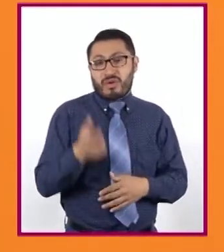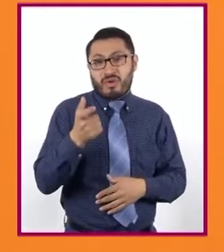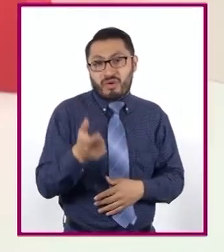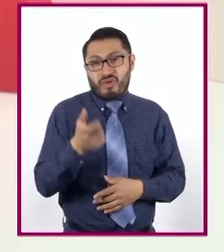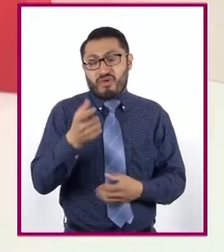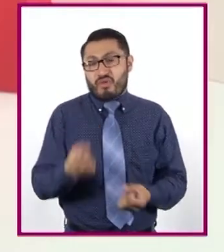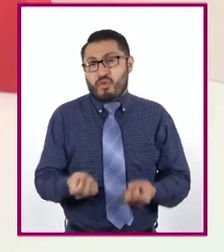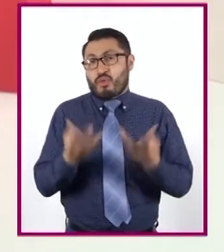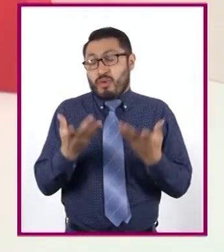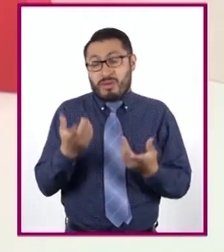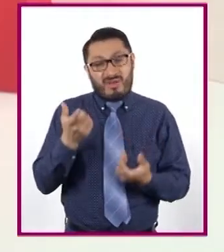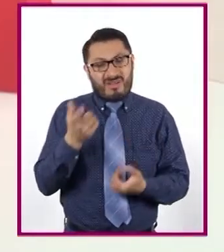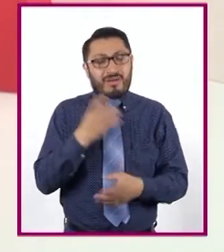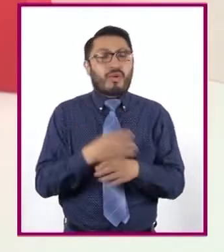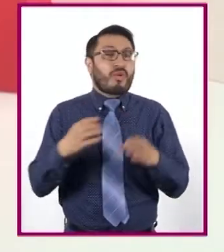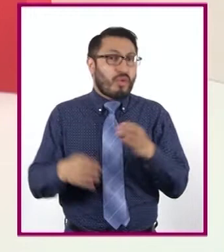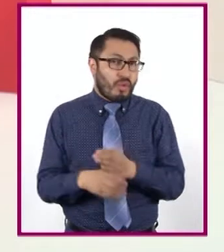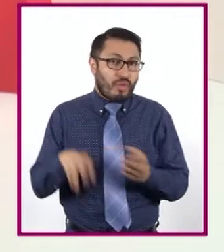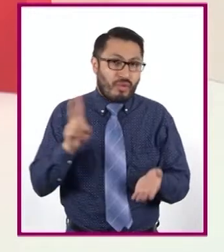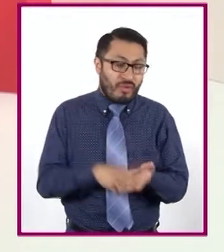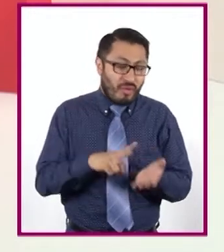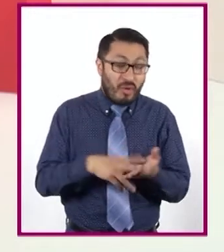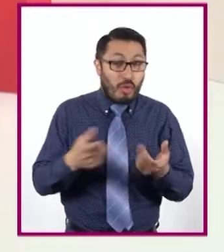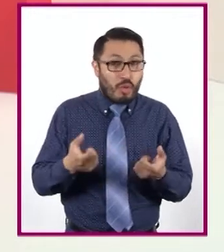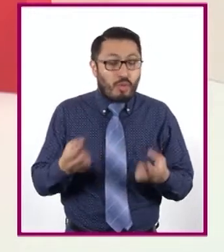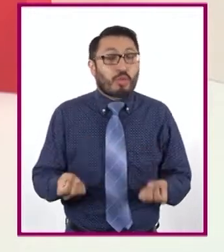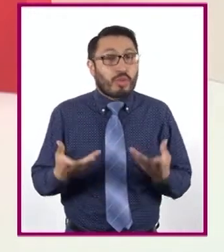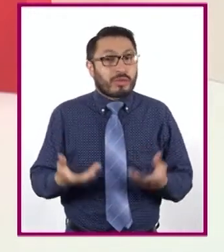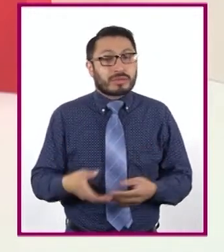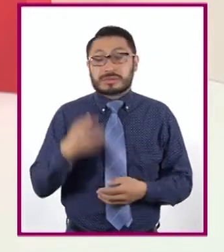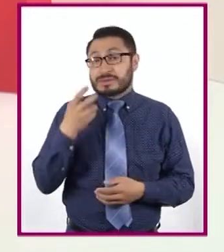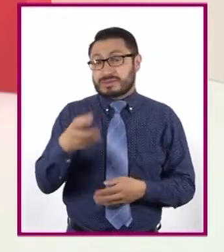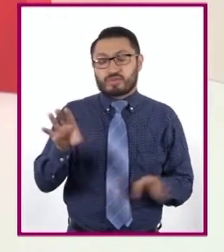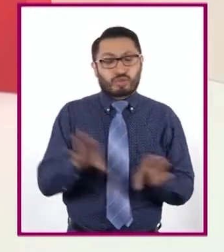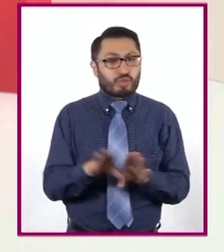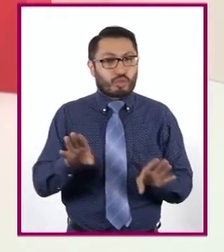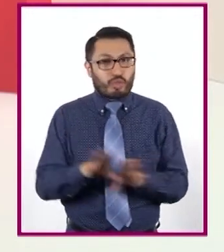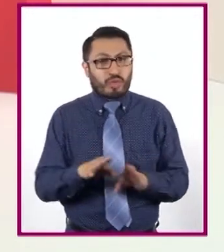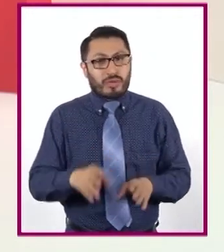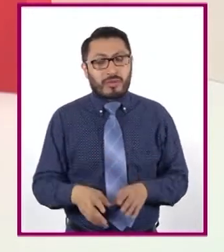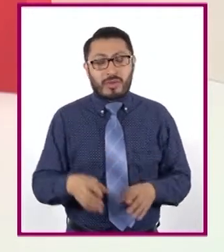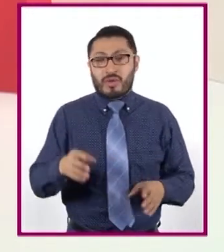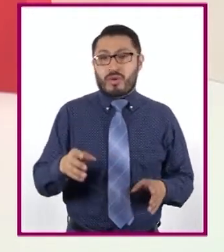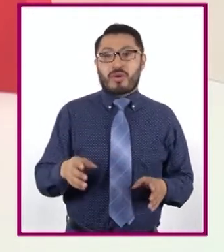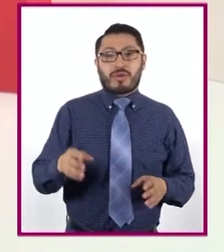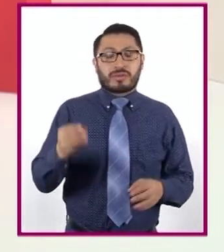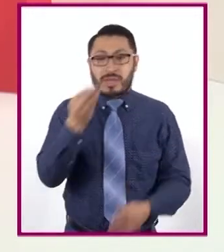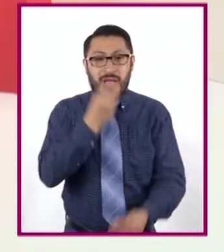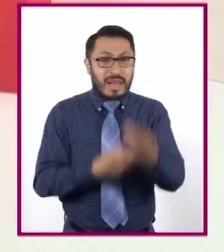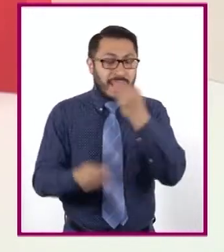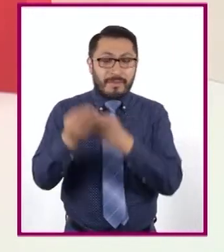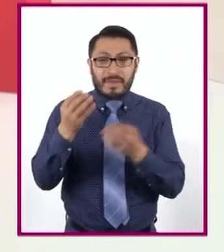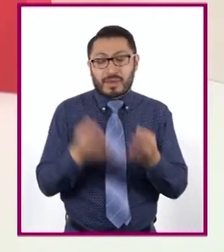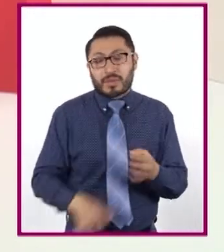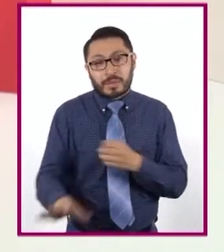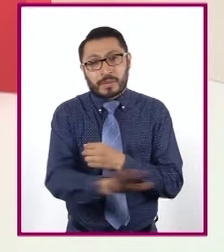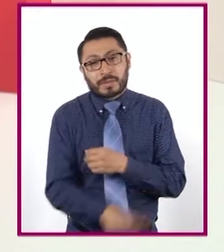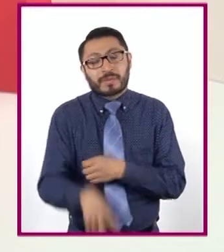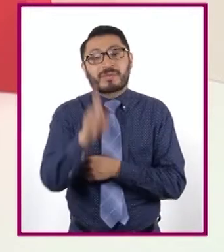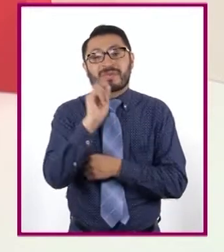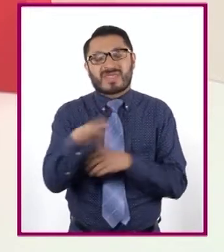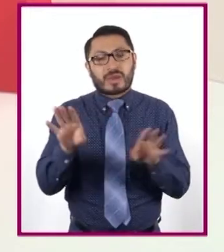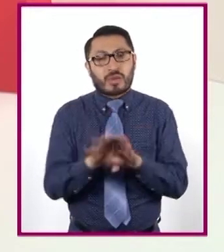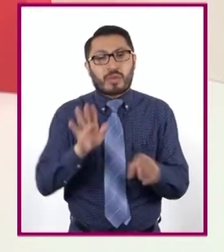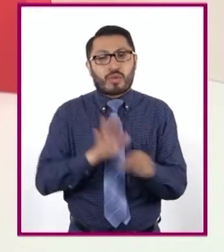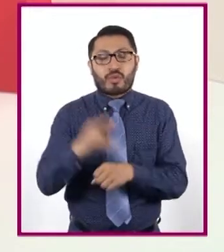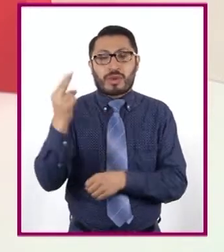productos. Para ello, se ha tomado el cálculo del costo de la canasta básica, o sea, lo que requiere una persona